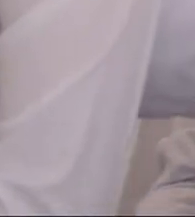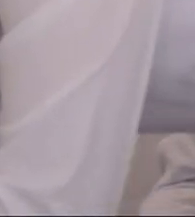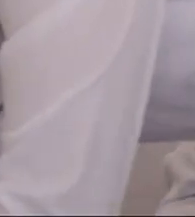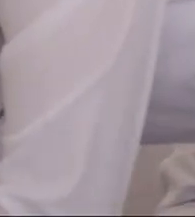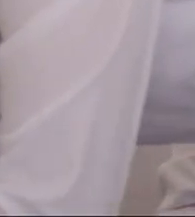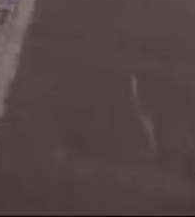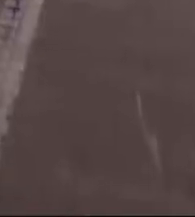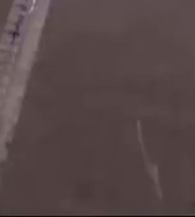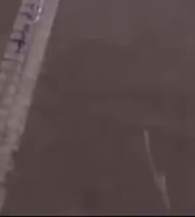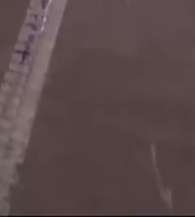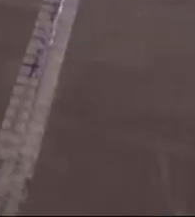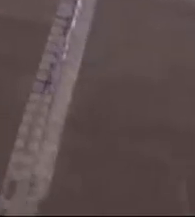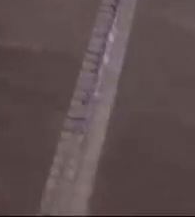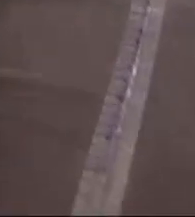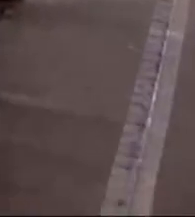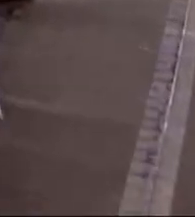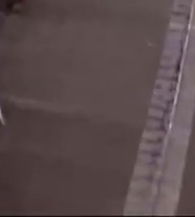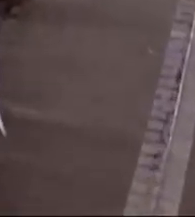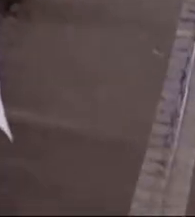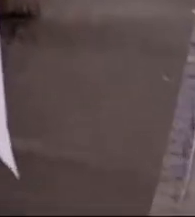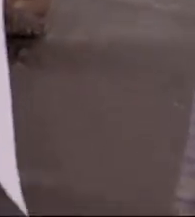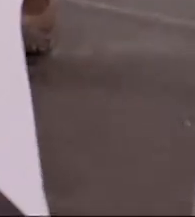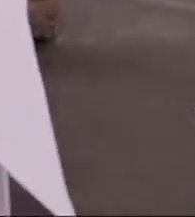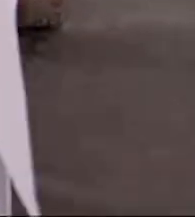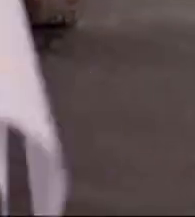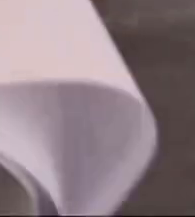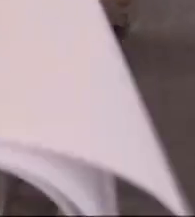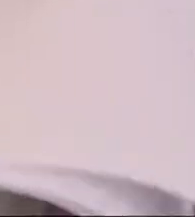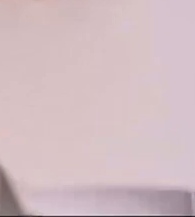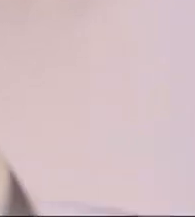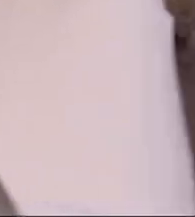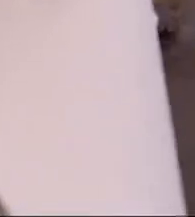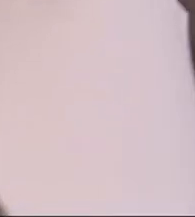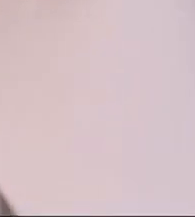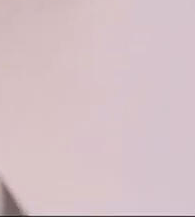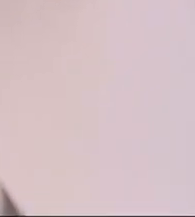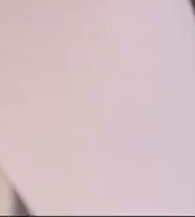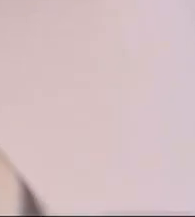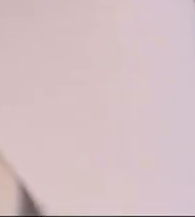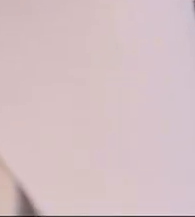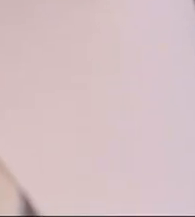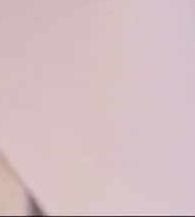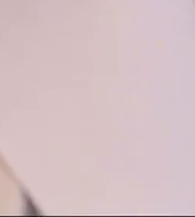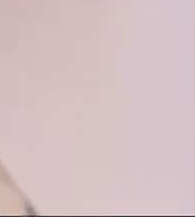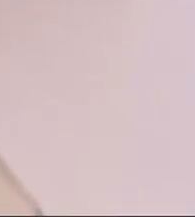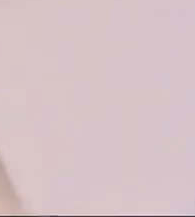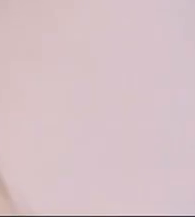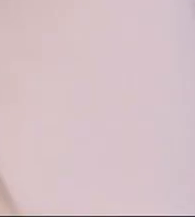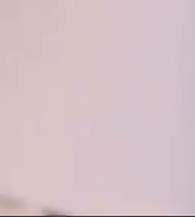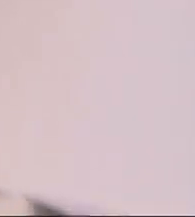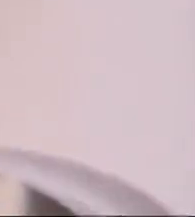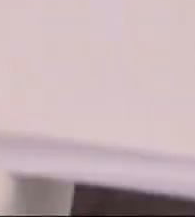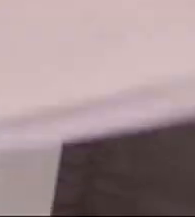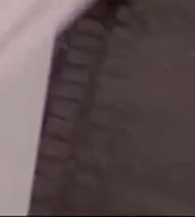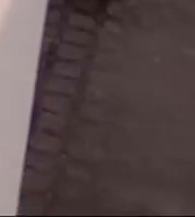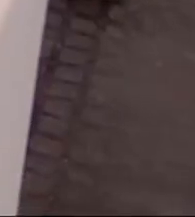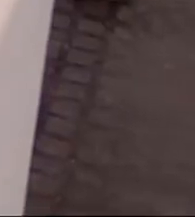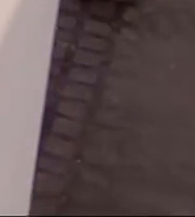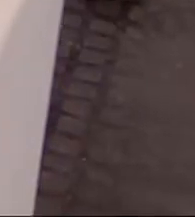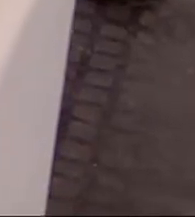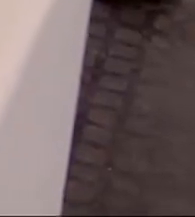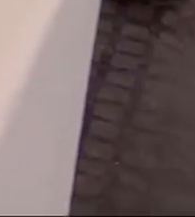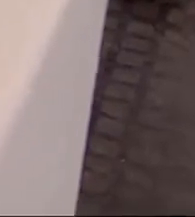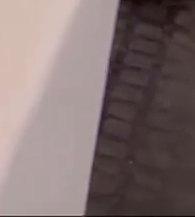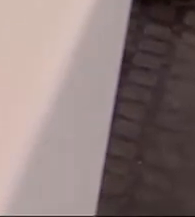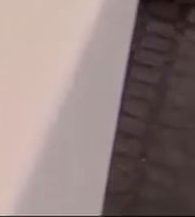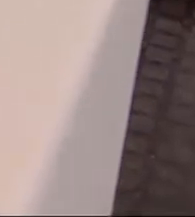Muestre dónde está la página del valor, doctor Javier Sarmiento, que tal vez es lo más importante para que los santandereanos y los estudiantes de